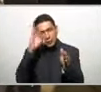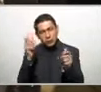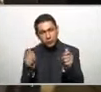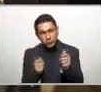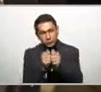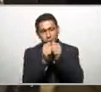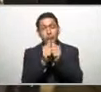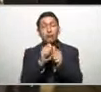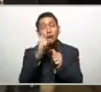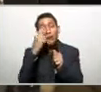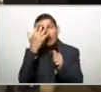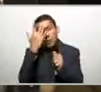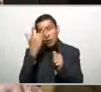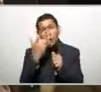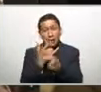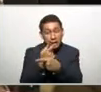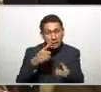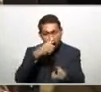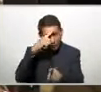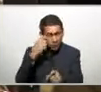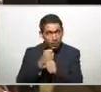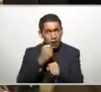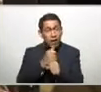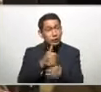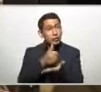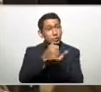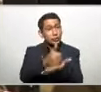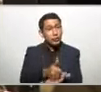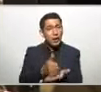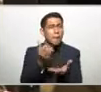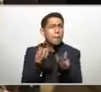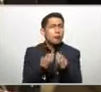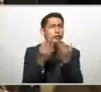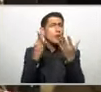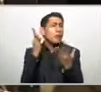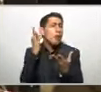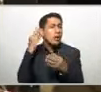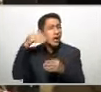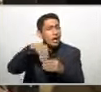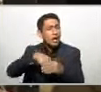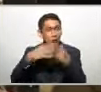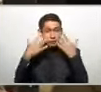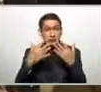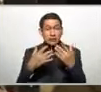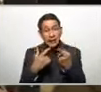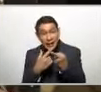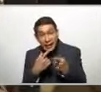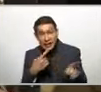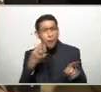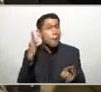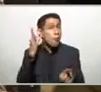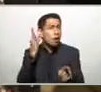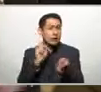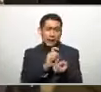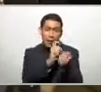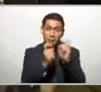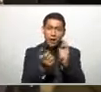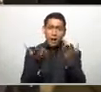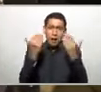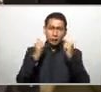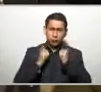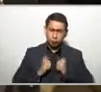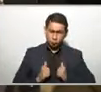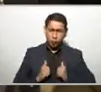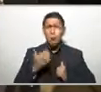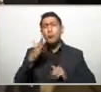mujeres guayaquileñas, valientes y supervivientes que convierten su dolor en lucha y se unen para combatir la violencia de género